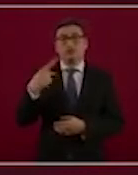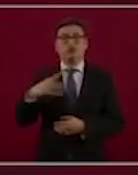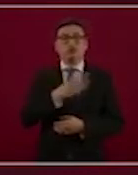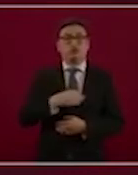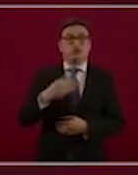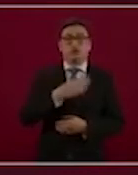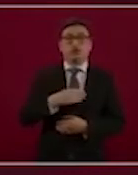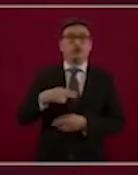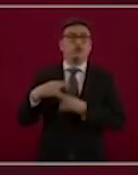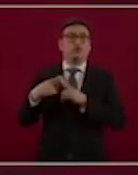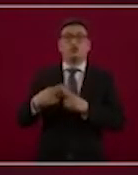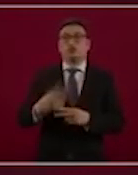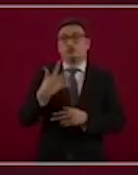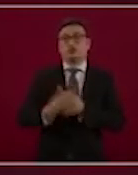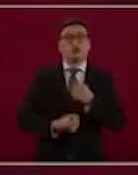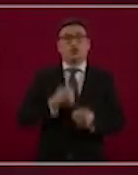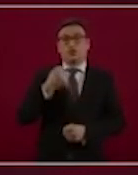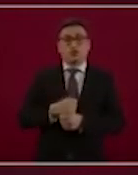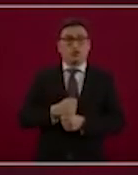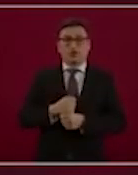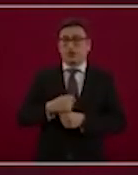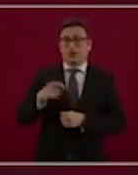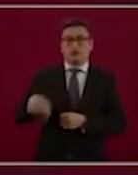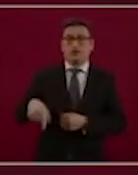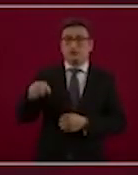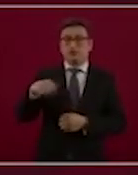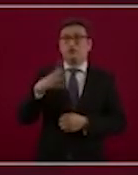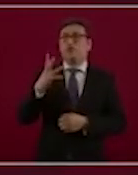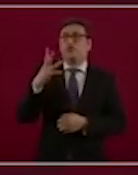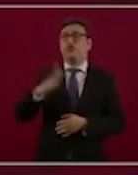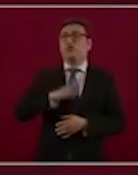quiere morir sin verlo, y me pide